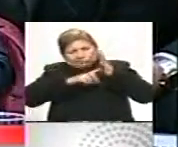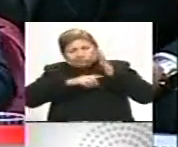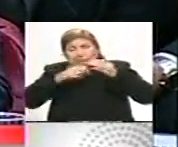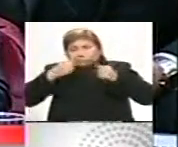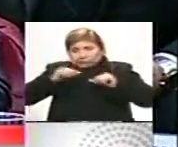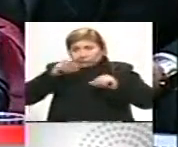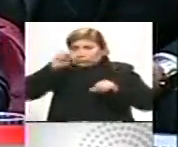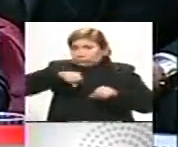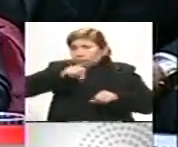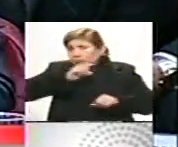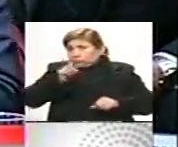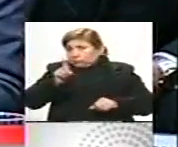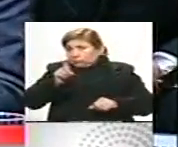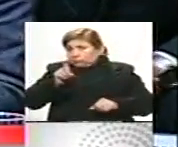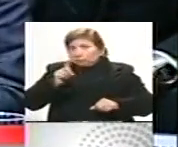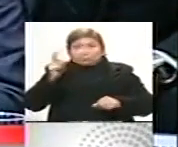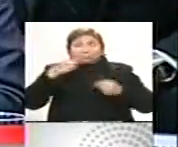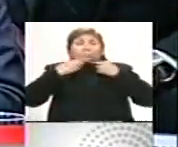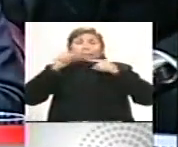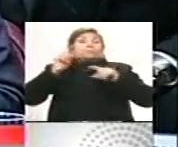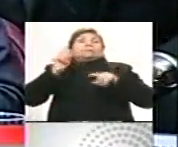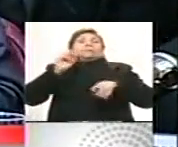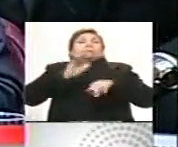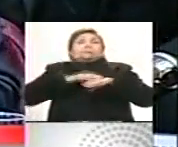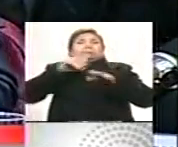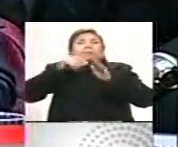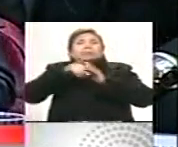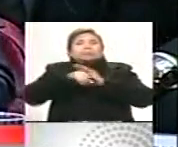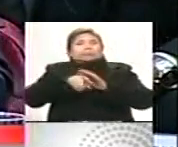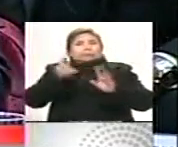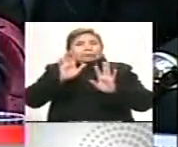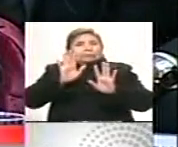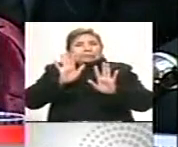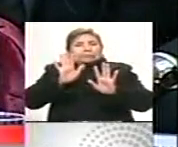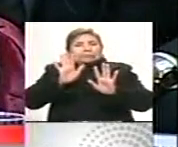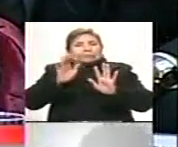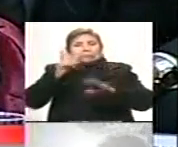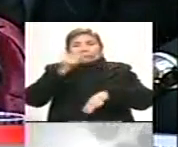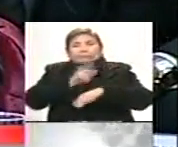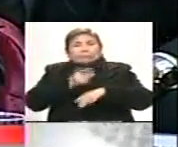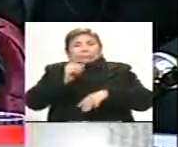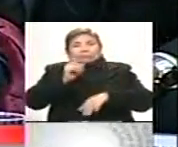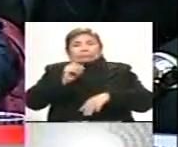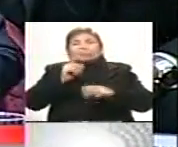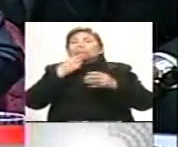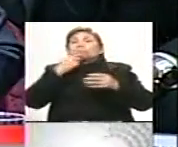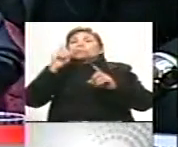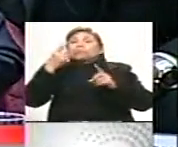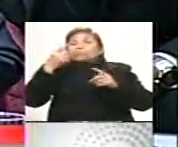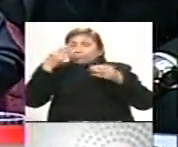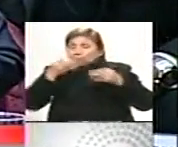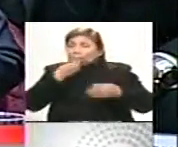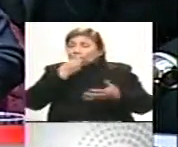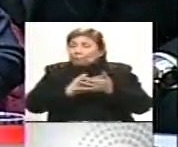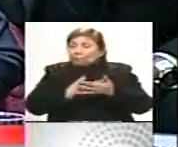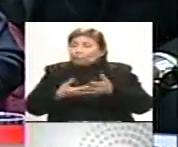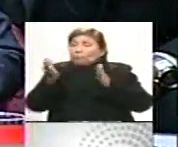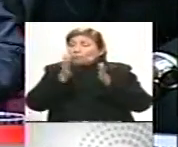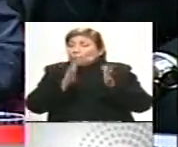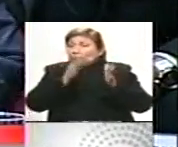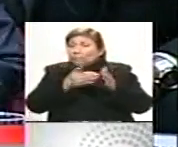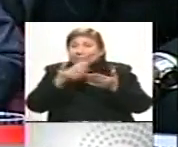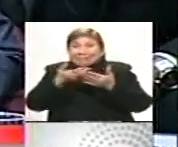procedibilidad. No se pronuncia sobre el fondo de la demanda. Lo que hace es, antes